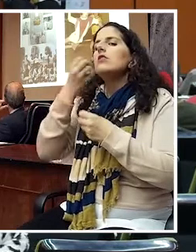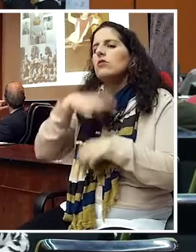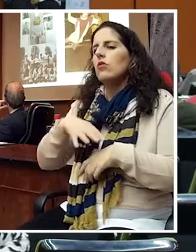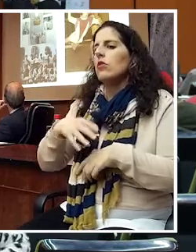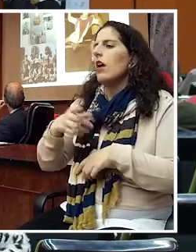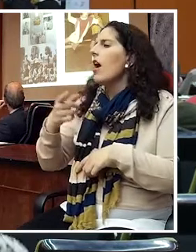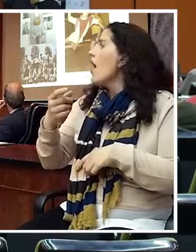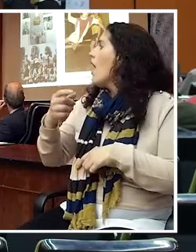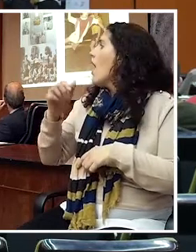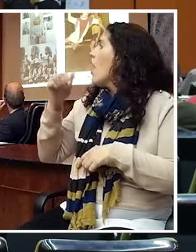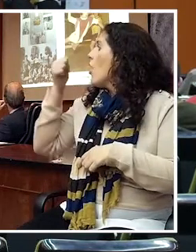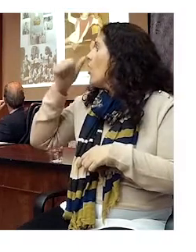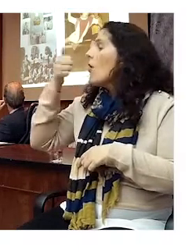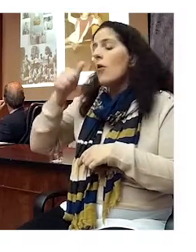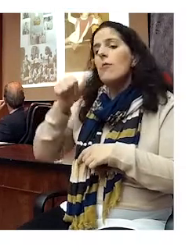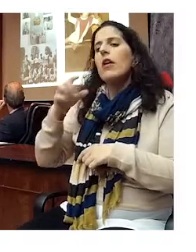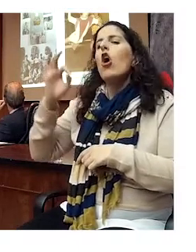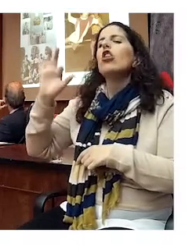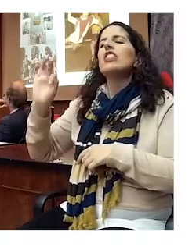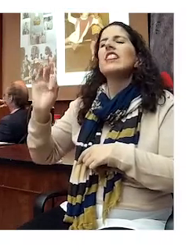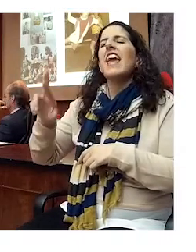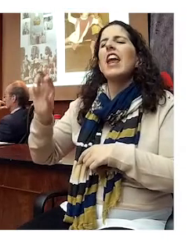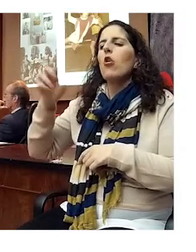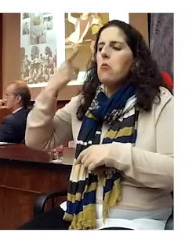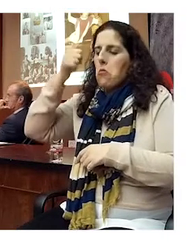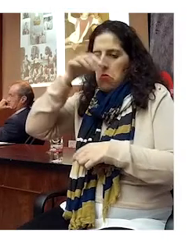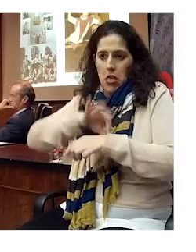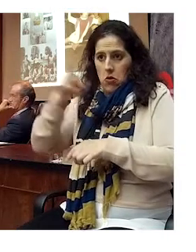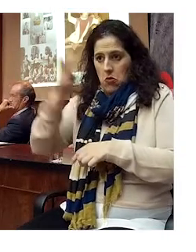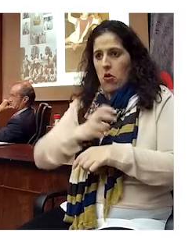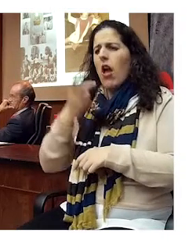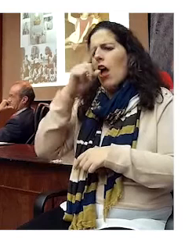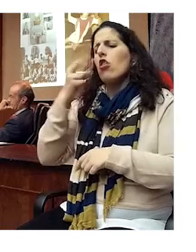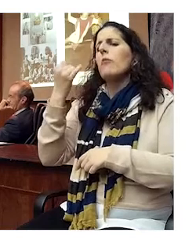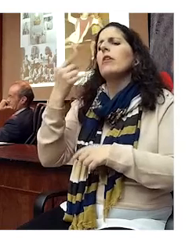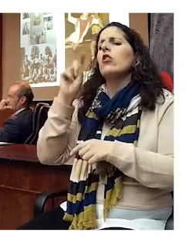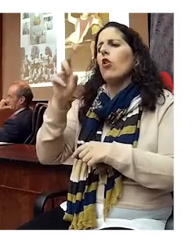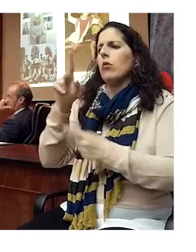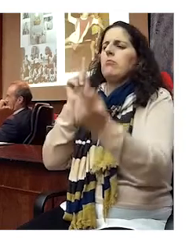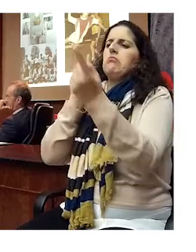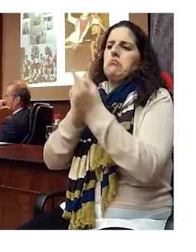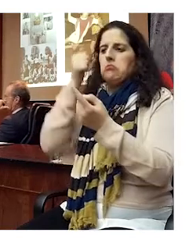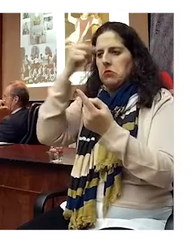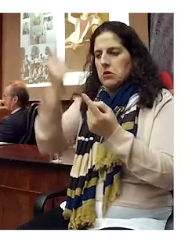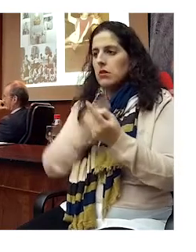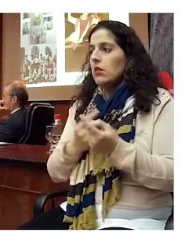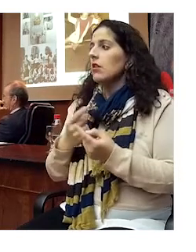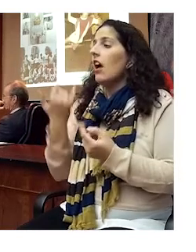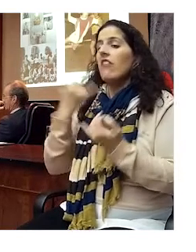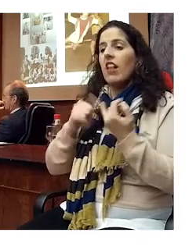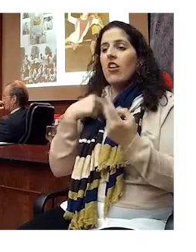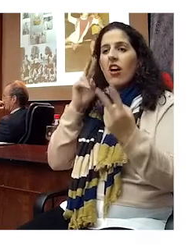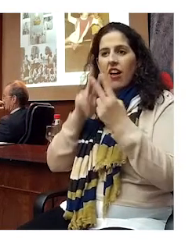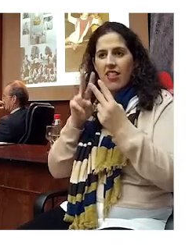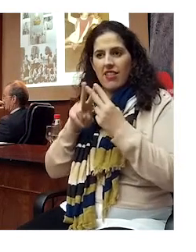Otero. Alfonso Otero es un paciente que conocí yo en el 2012, que como ocurre en nuestra profesión, pues acabas haciéndote